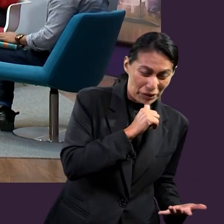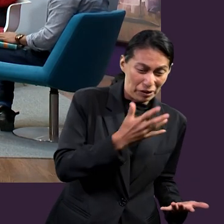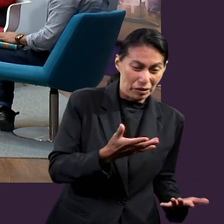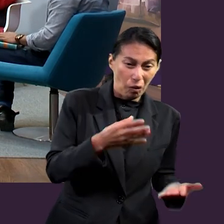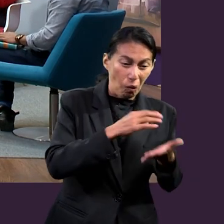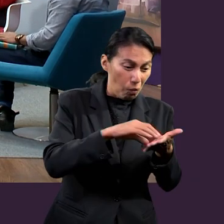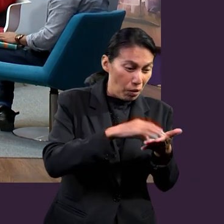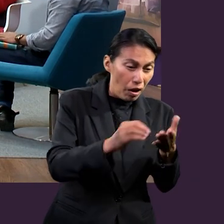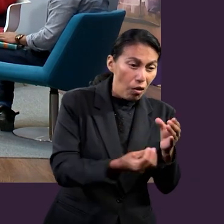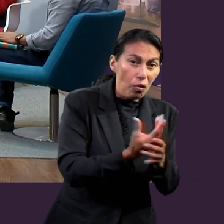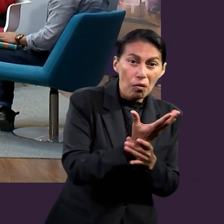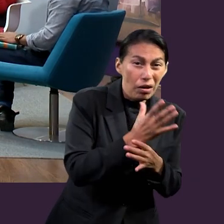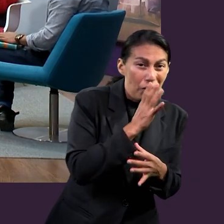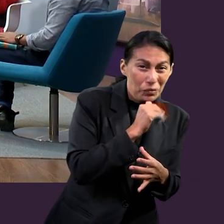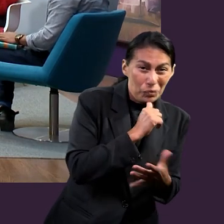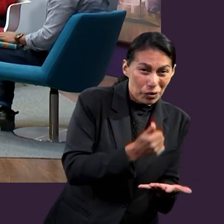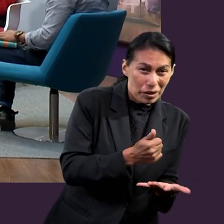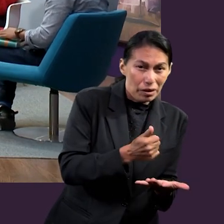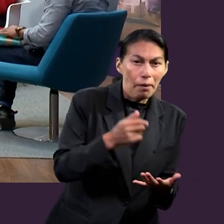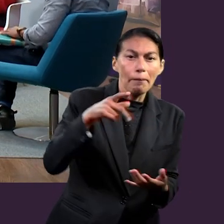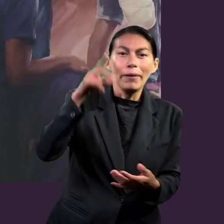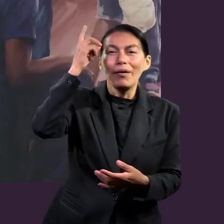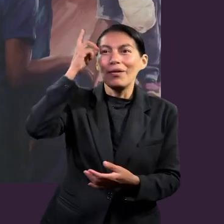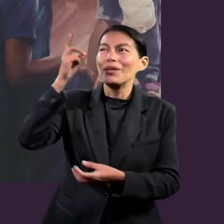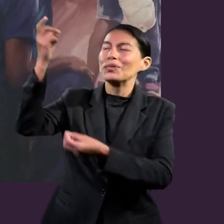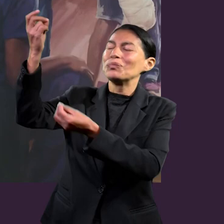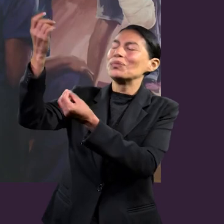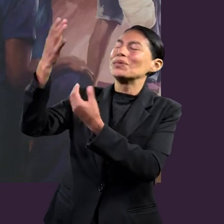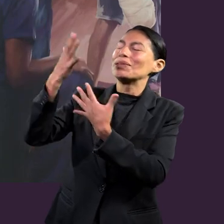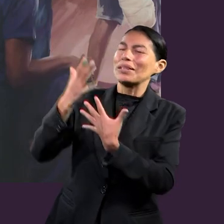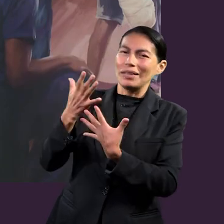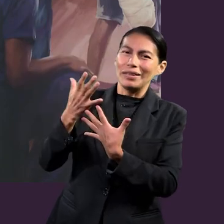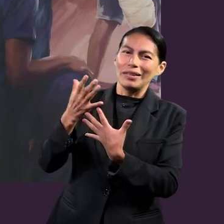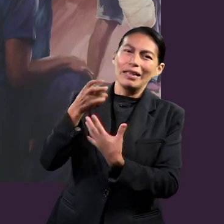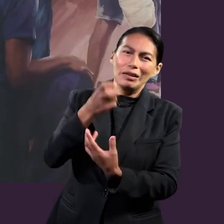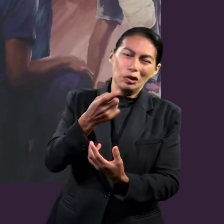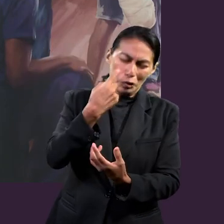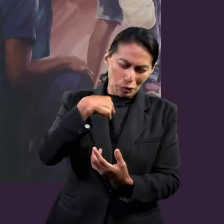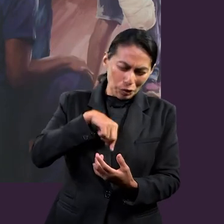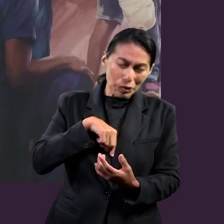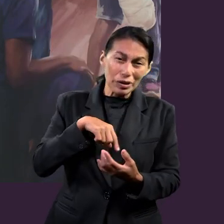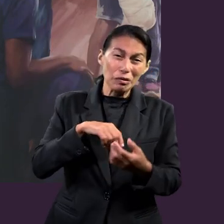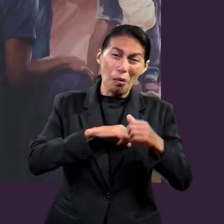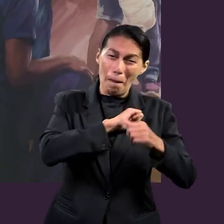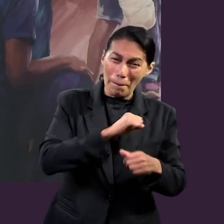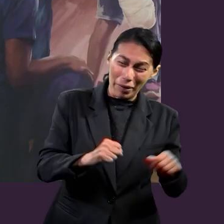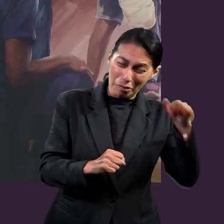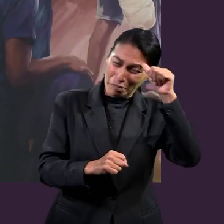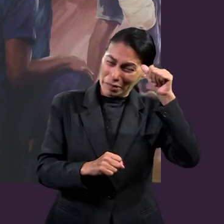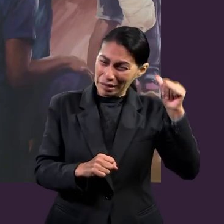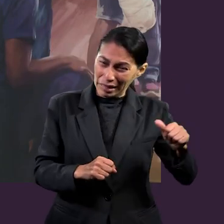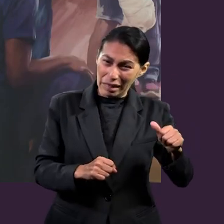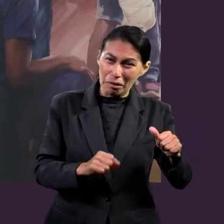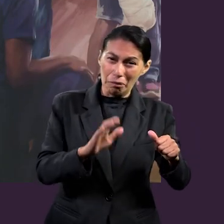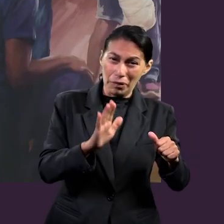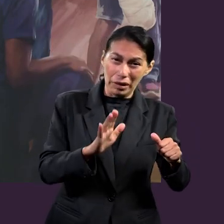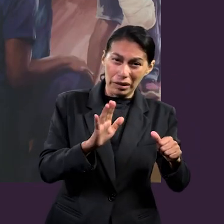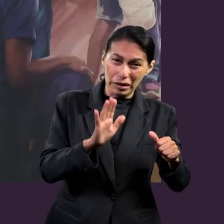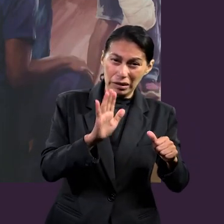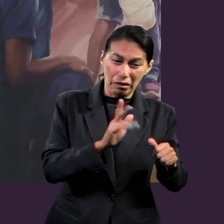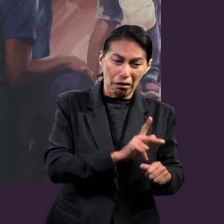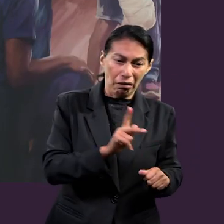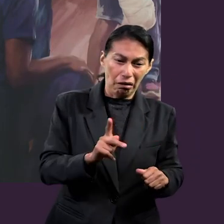Jesús ya nos proporcionó la nueva vestidura y es de la que nos está hablando, una vestidura blanca, que es totalmente nueva.